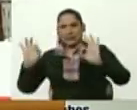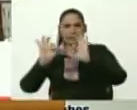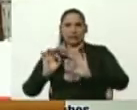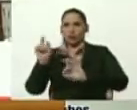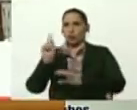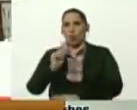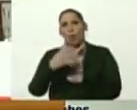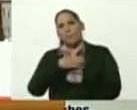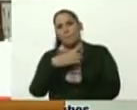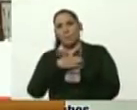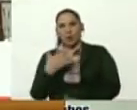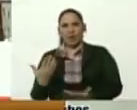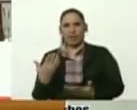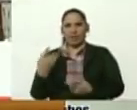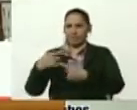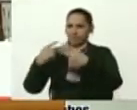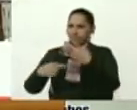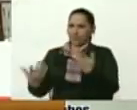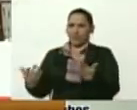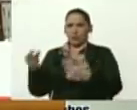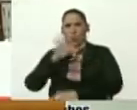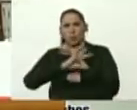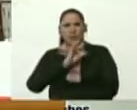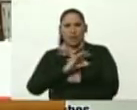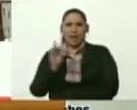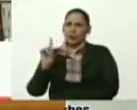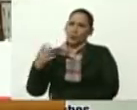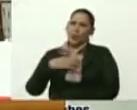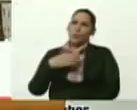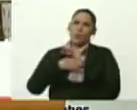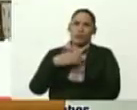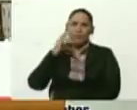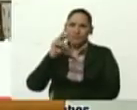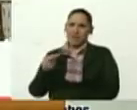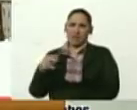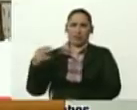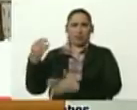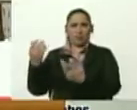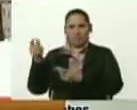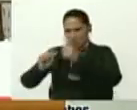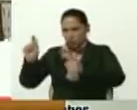impresentables de los bajos fondos para la sociedad mundial.